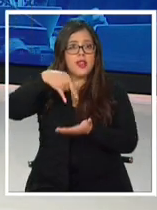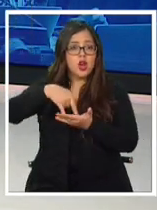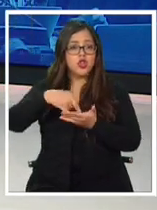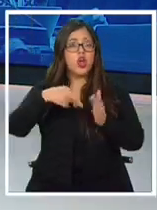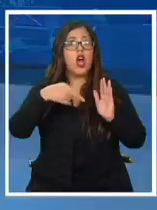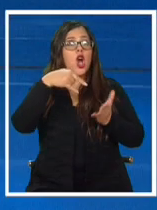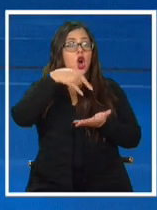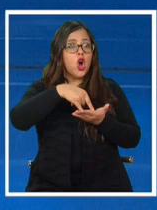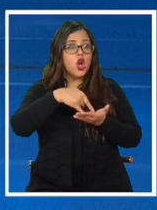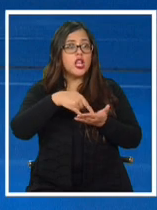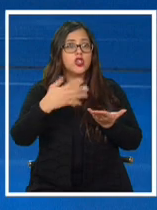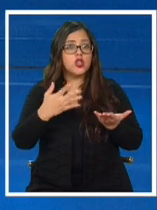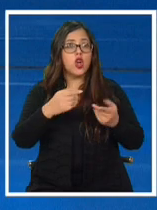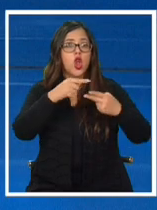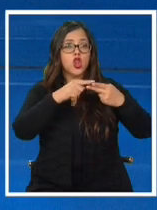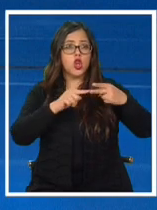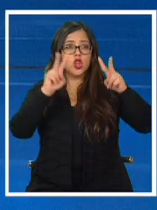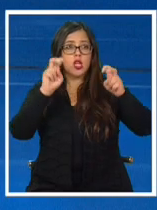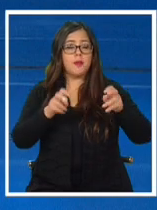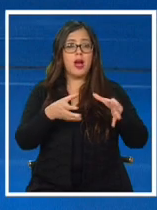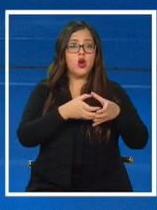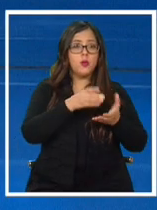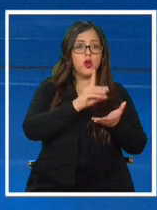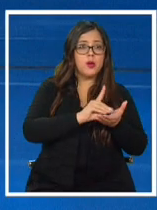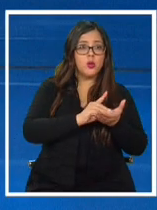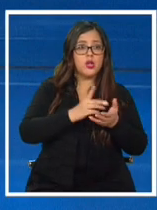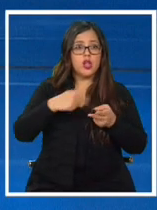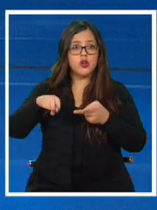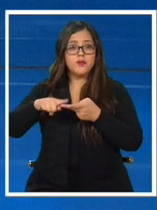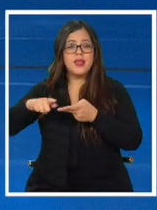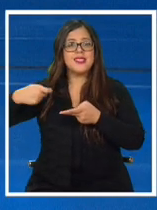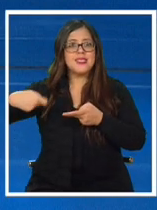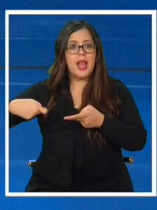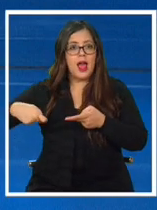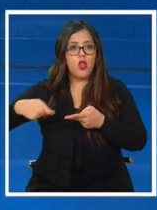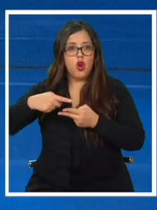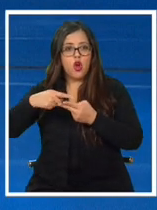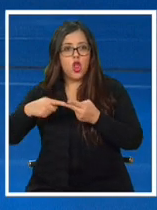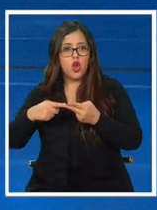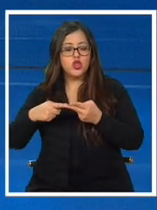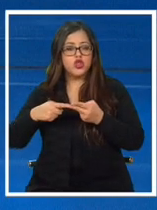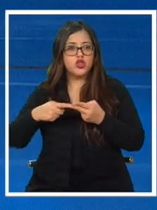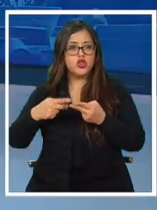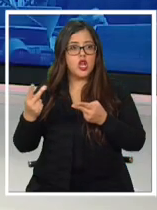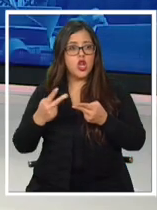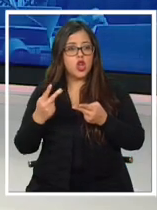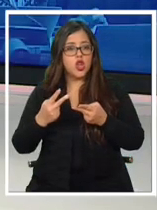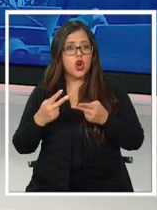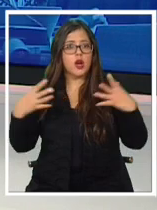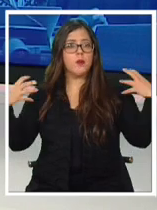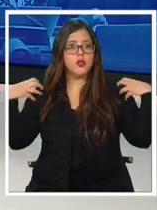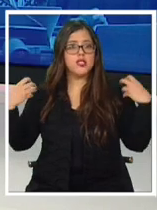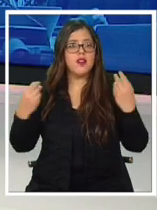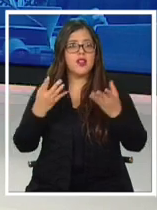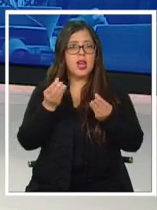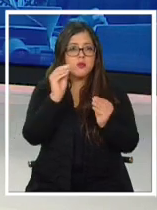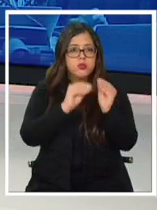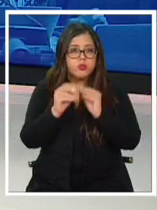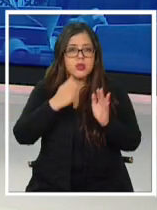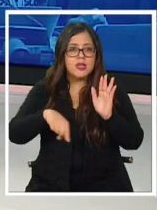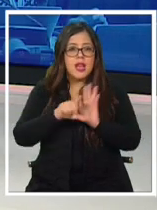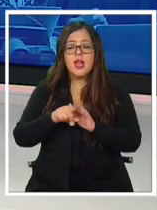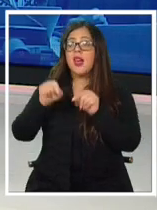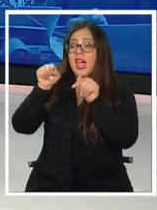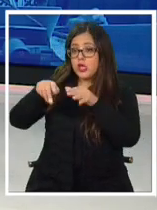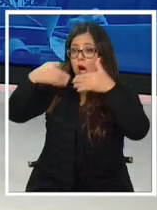El Congreso se compone de dos ramas, la Cámara de Diputados y el Senado. Ambas concurren en la formación de las leyes. Y vamos a la propuesta. Esto es